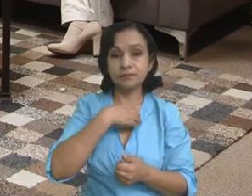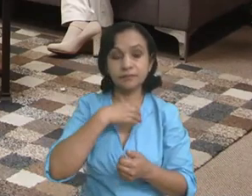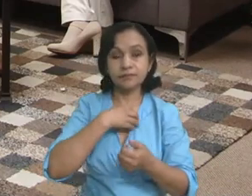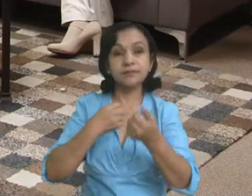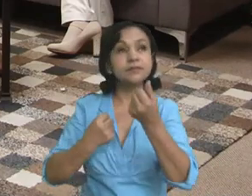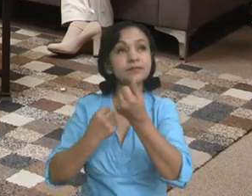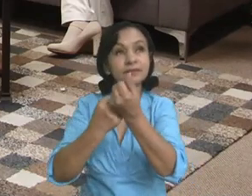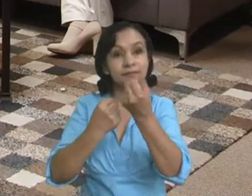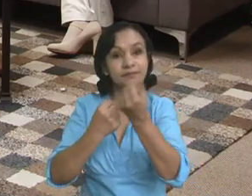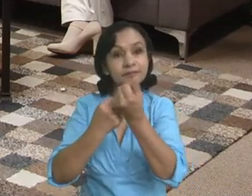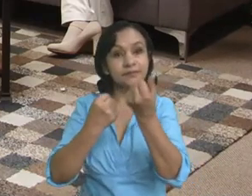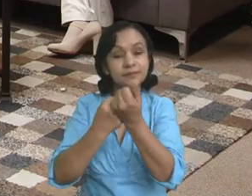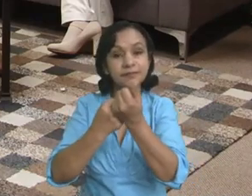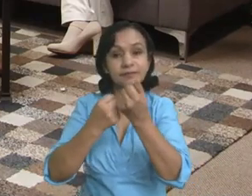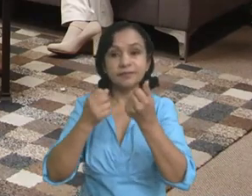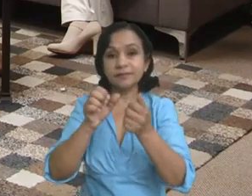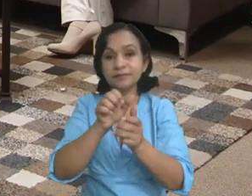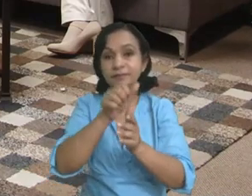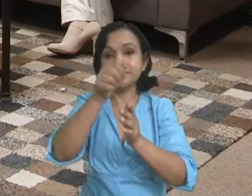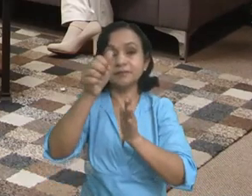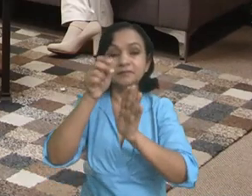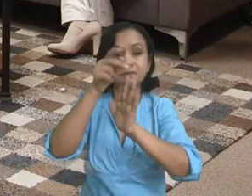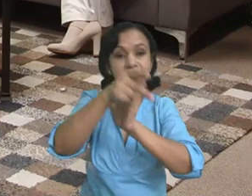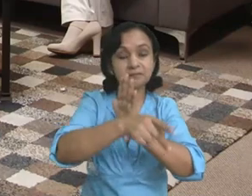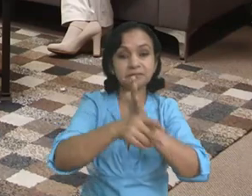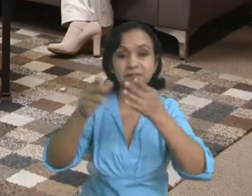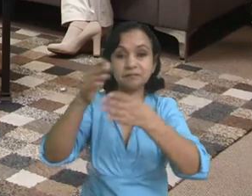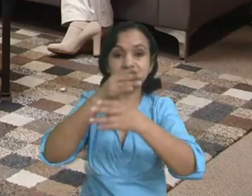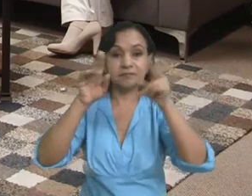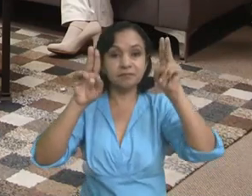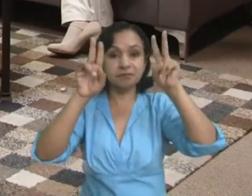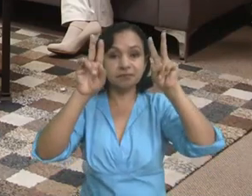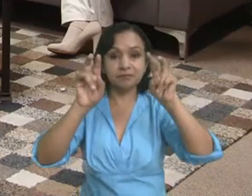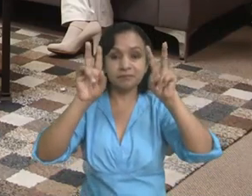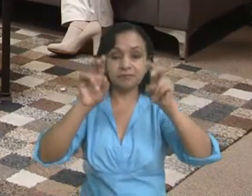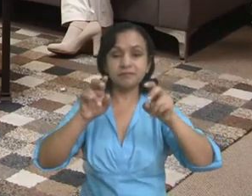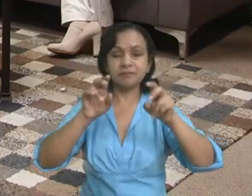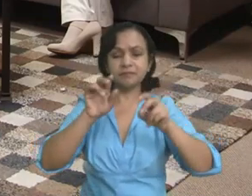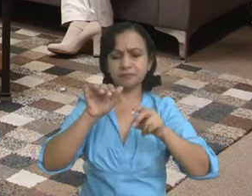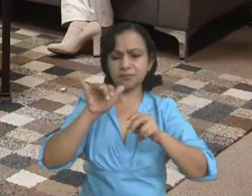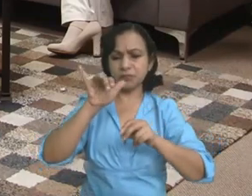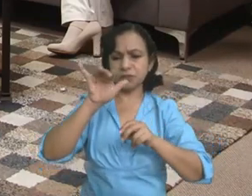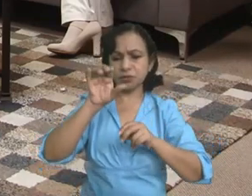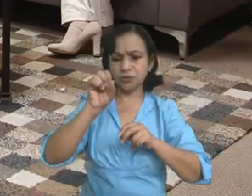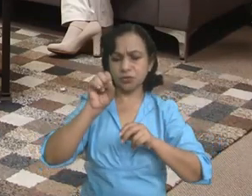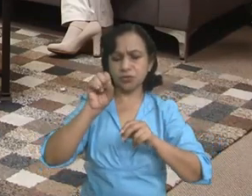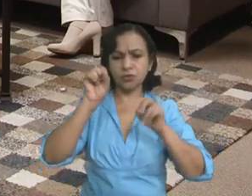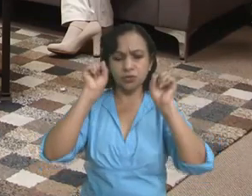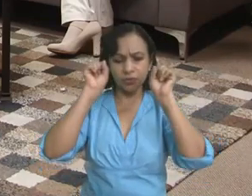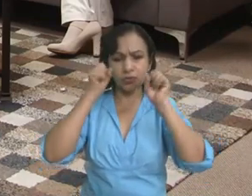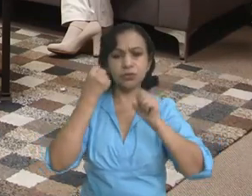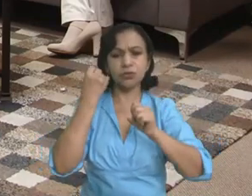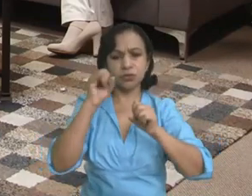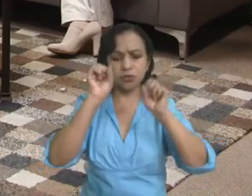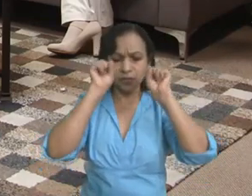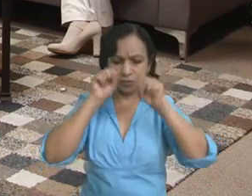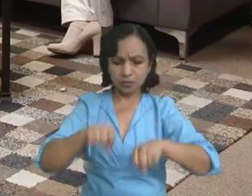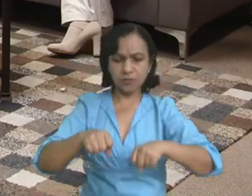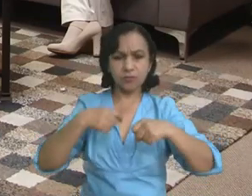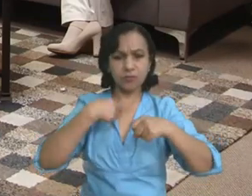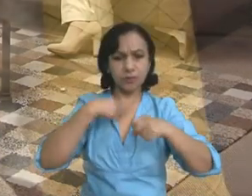cooperación se extiende a otros sectores. Lo hemos visto, el Yo Sí Puedo, por ejemplo, claro, el programa de